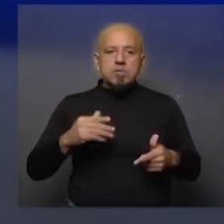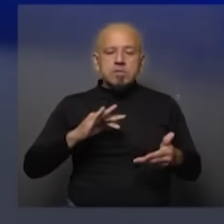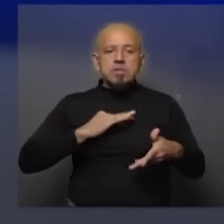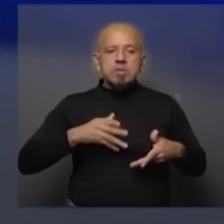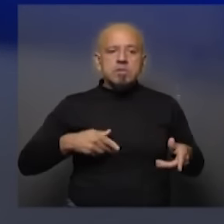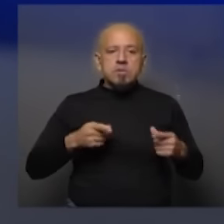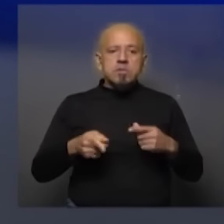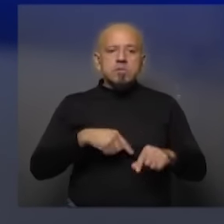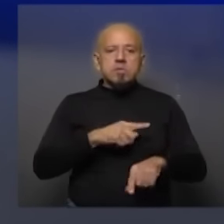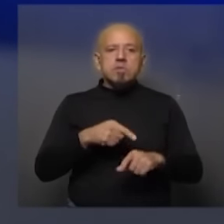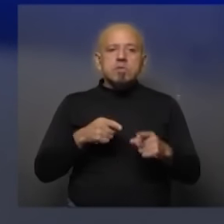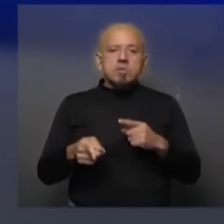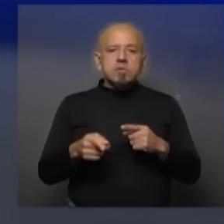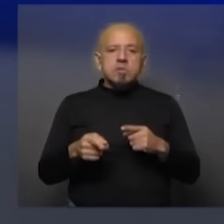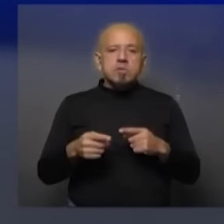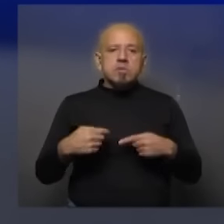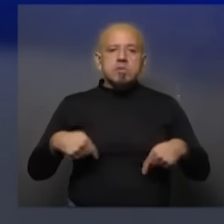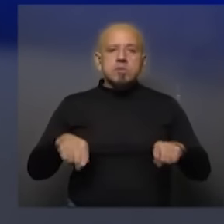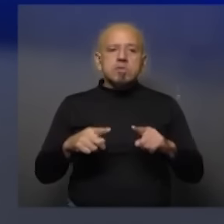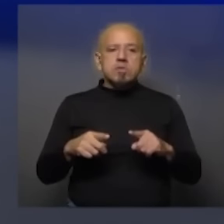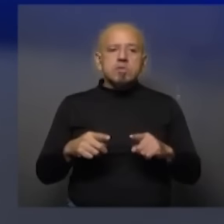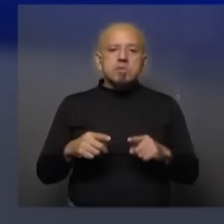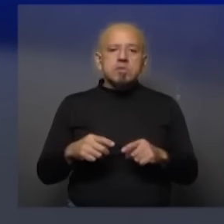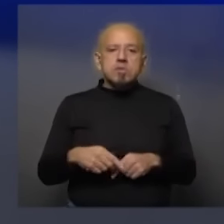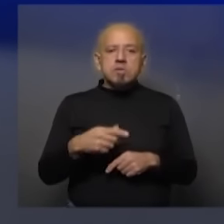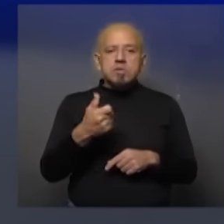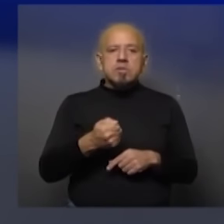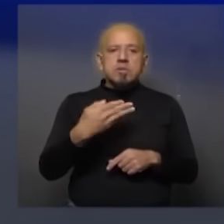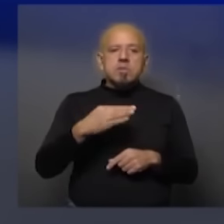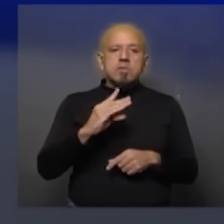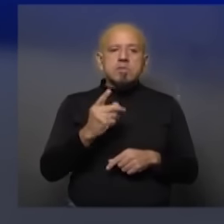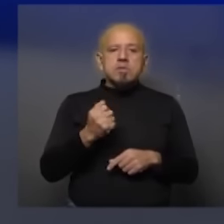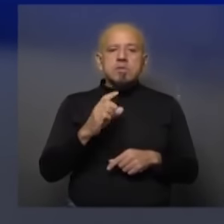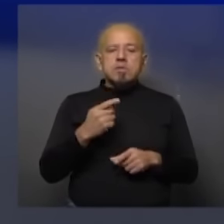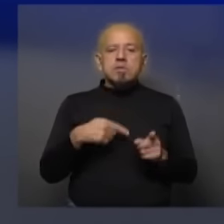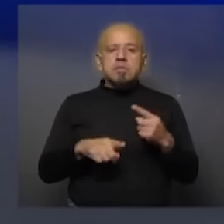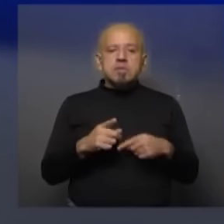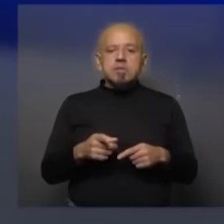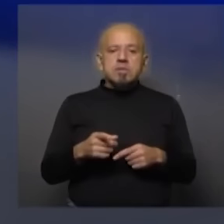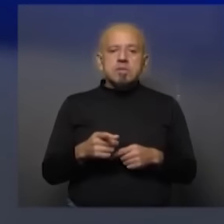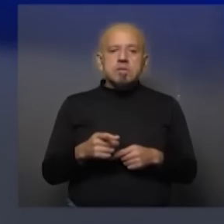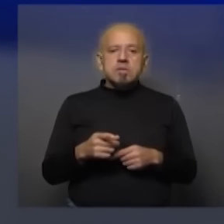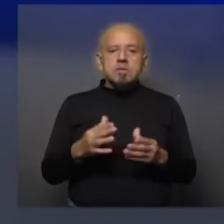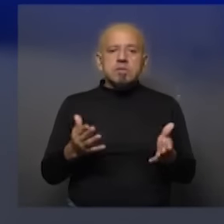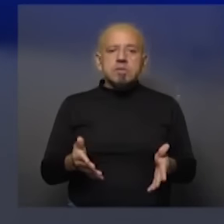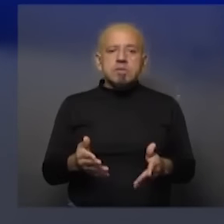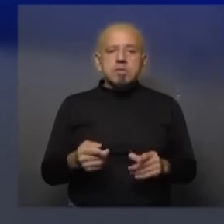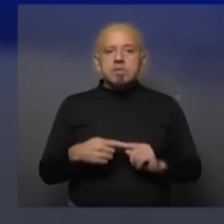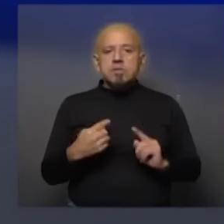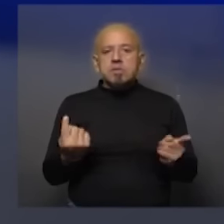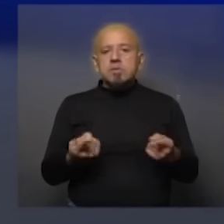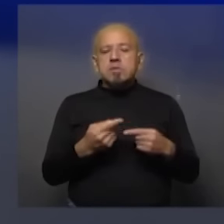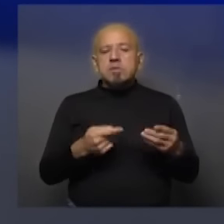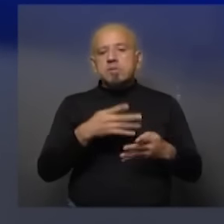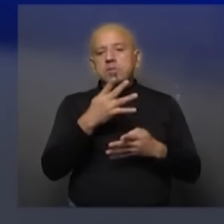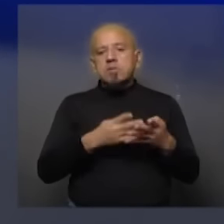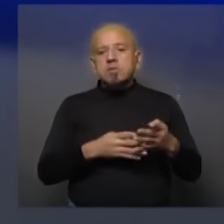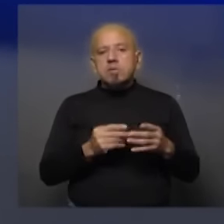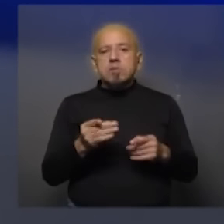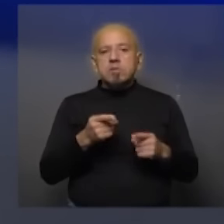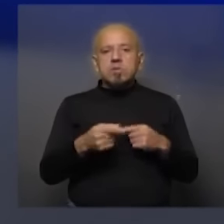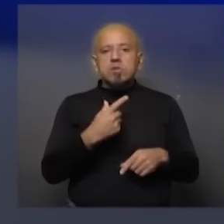El subsecretario del Ministerio del Interior, Pablo Abdala, dijo que la problemática es transversal a toda la sociedad porque hay